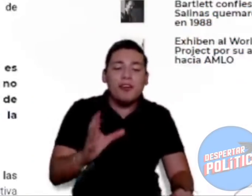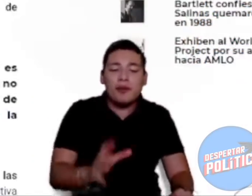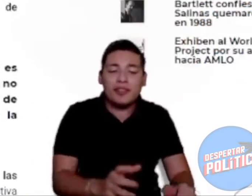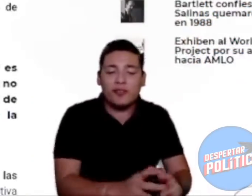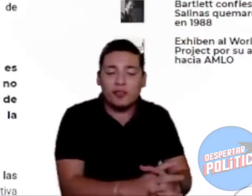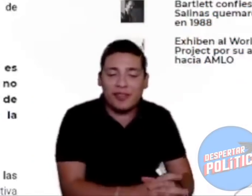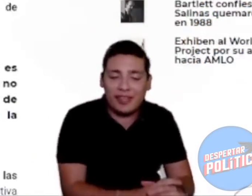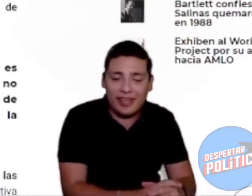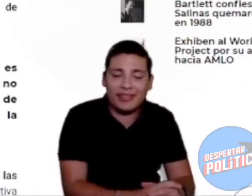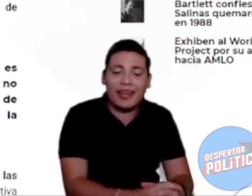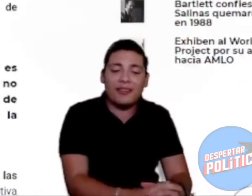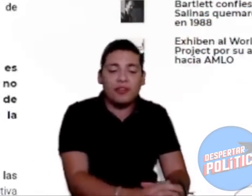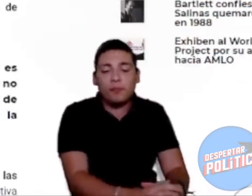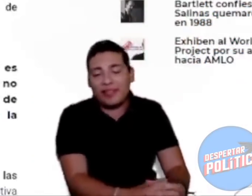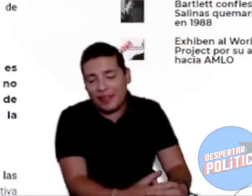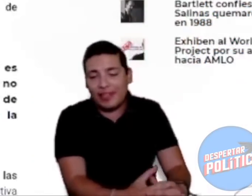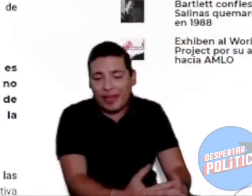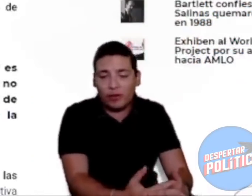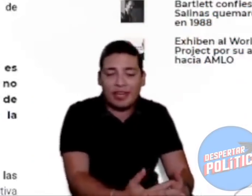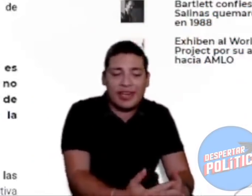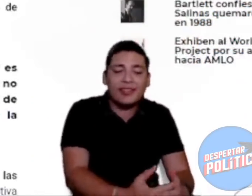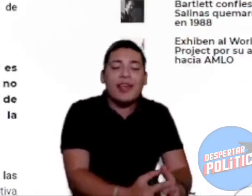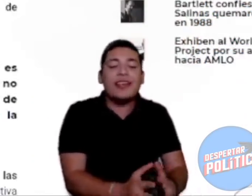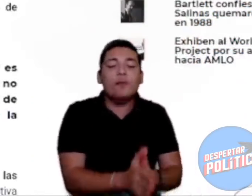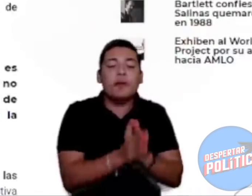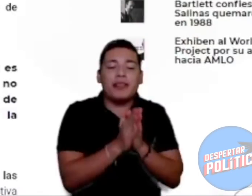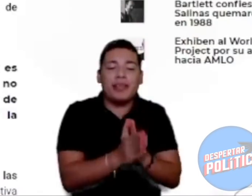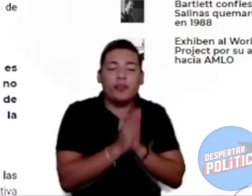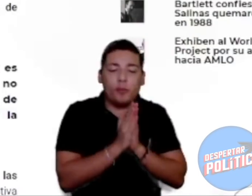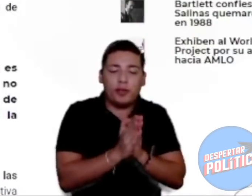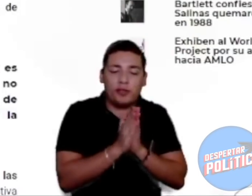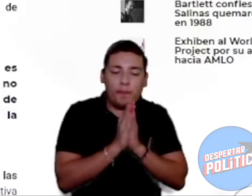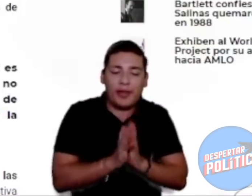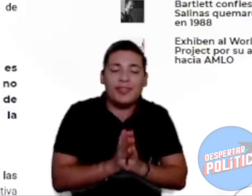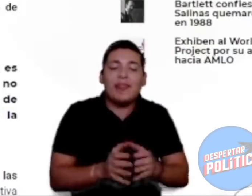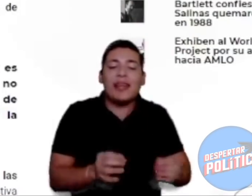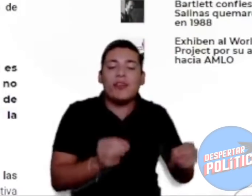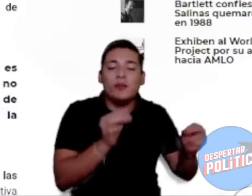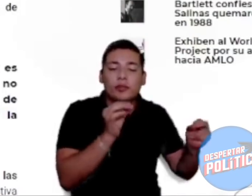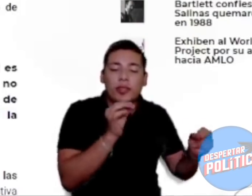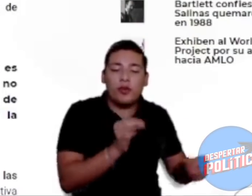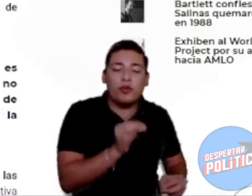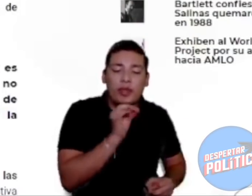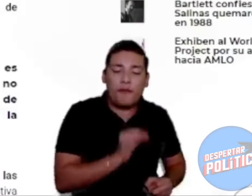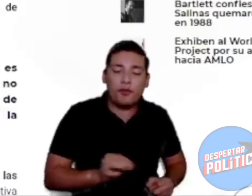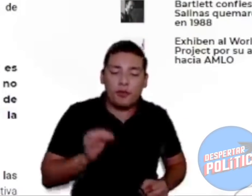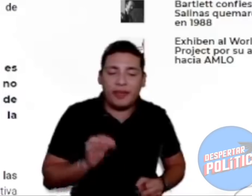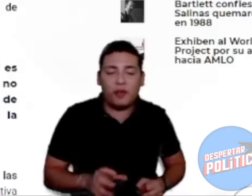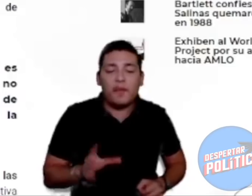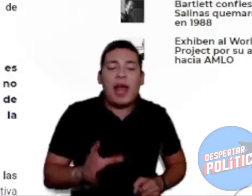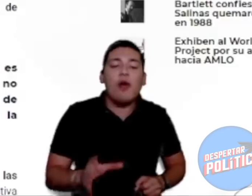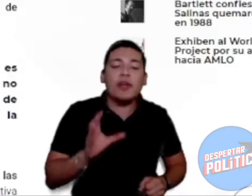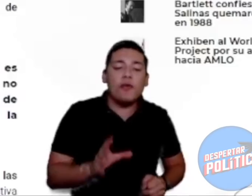En 1993 el entonces presidente Carlos Salinas quiso privatizar los puertos del país, tal y como sucedió con Teléfonos